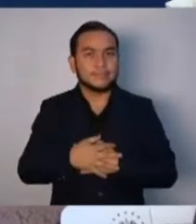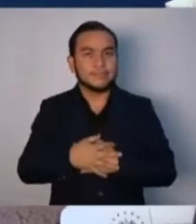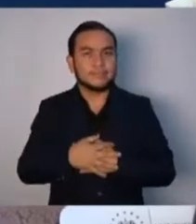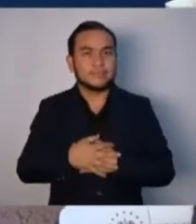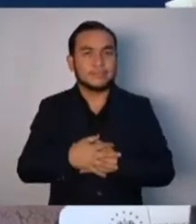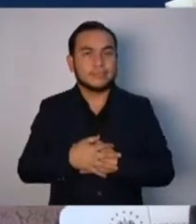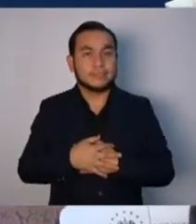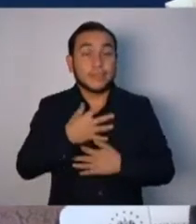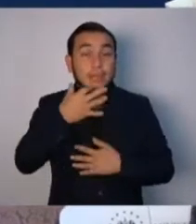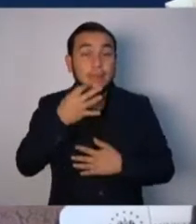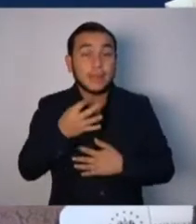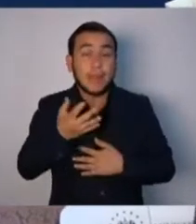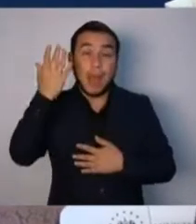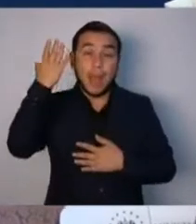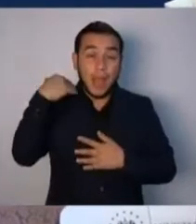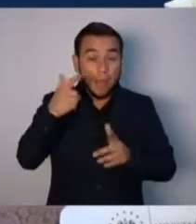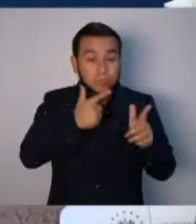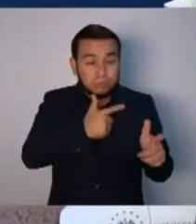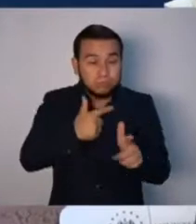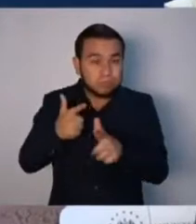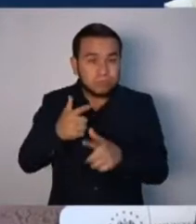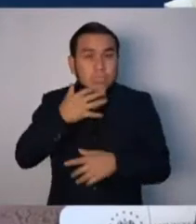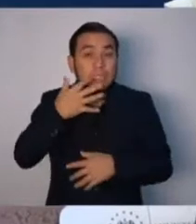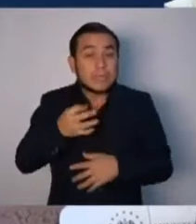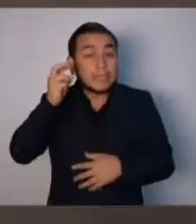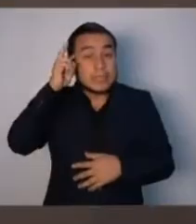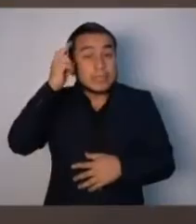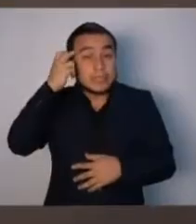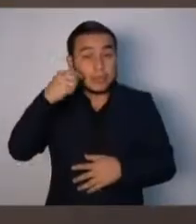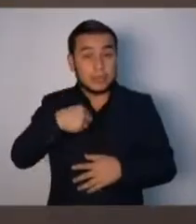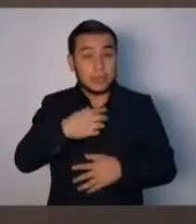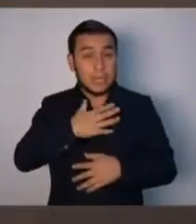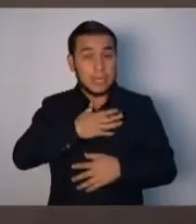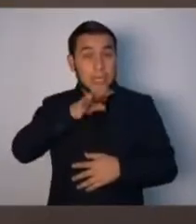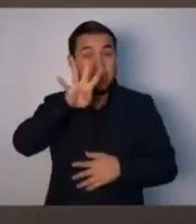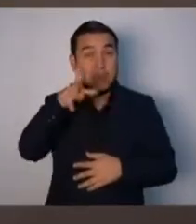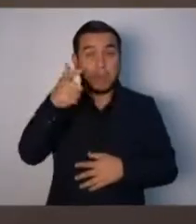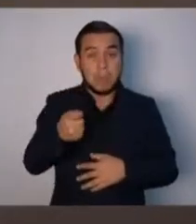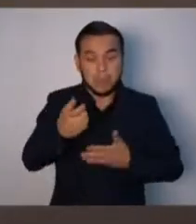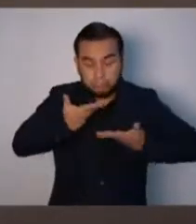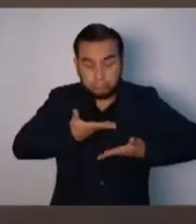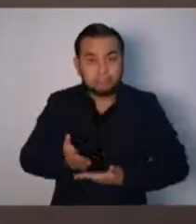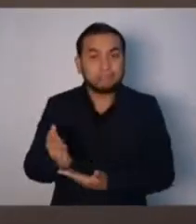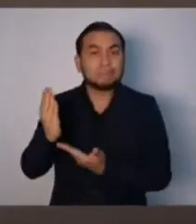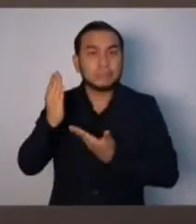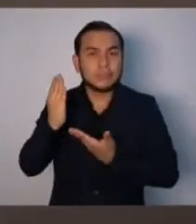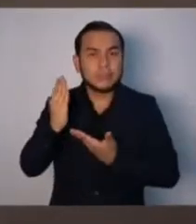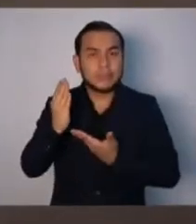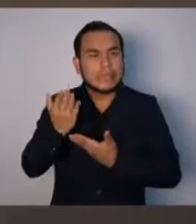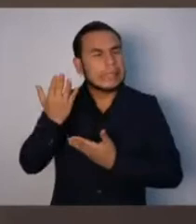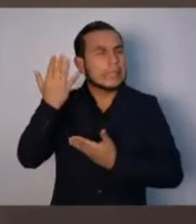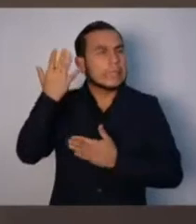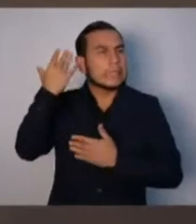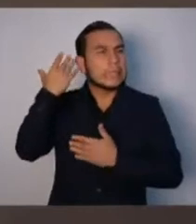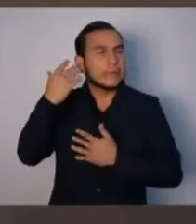cuando se perpetró la masacre está de más decirlo yo tenía cuatro meses de vida un recién nacido